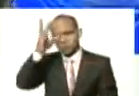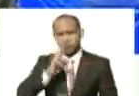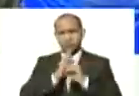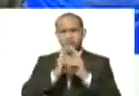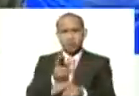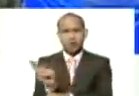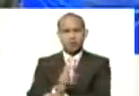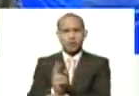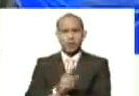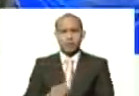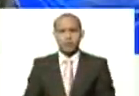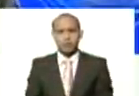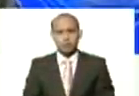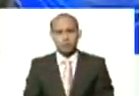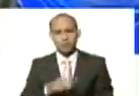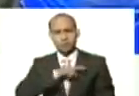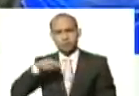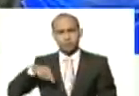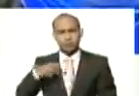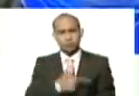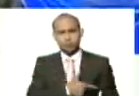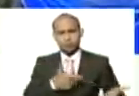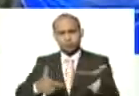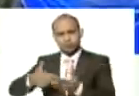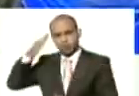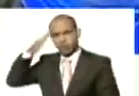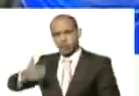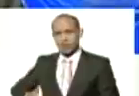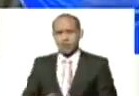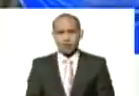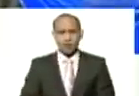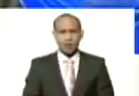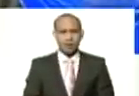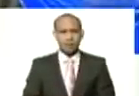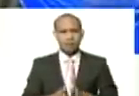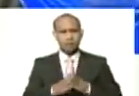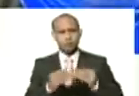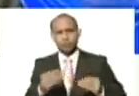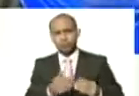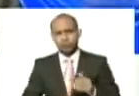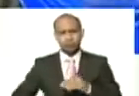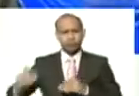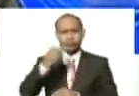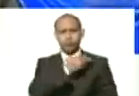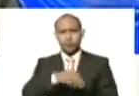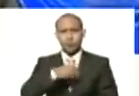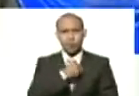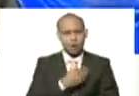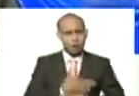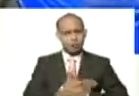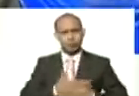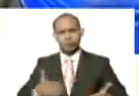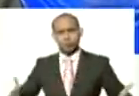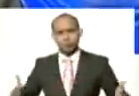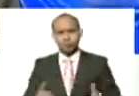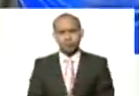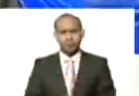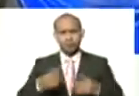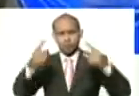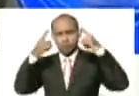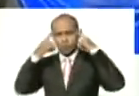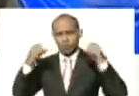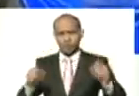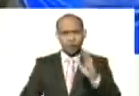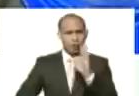reacción de nuestras fuerzas militares, con la mayor moral, con la mayor disposición, con el mayor